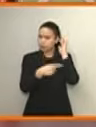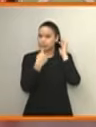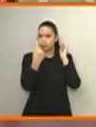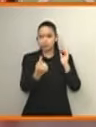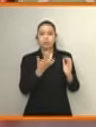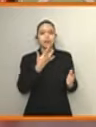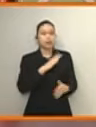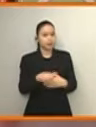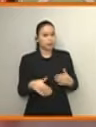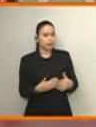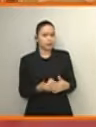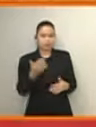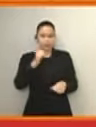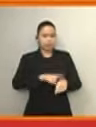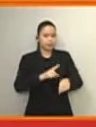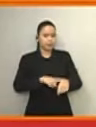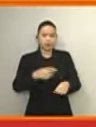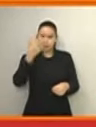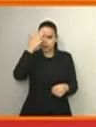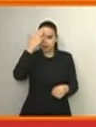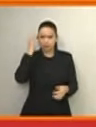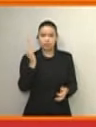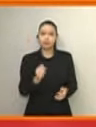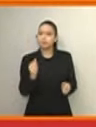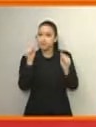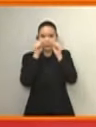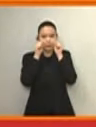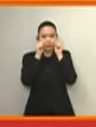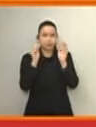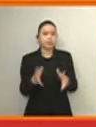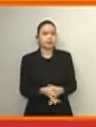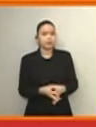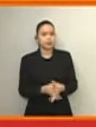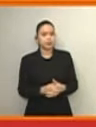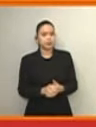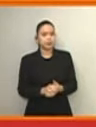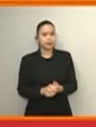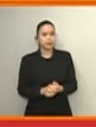uno. Mucha suerte porque es momento de conocerlo y estés atentos.